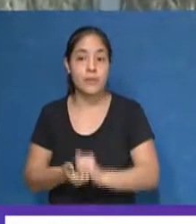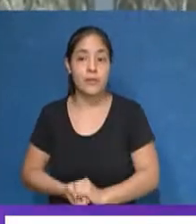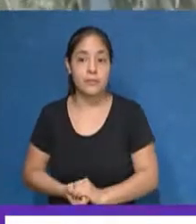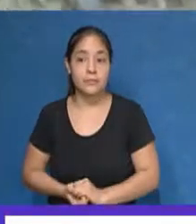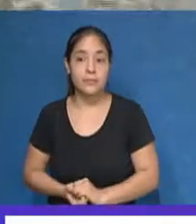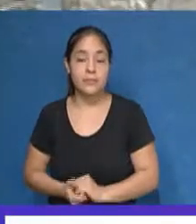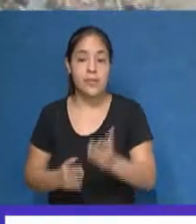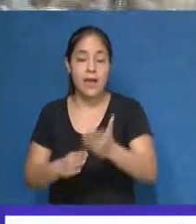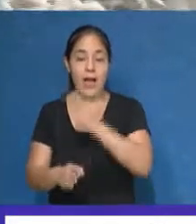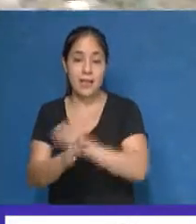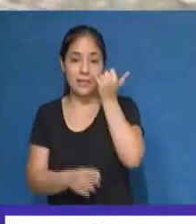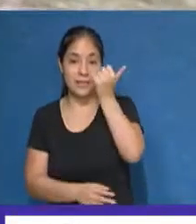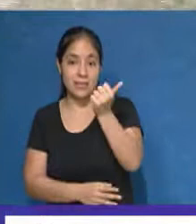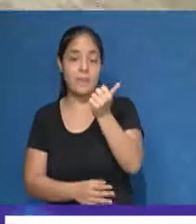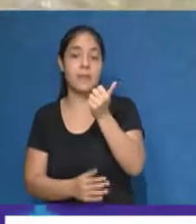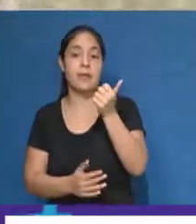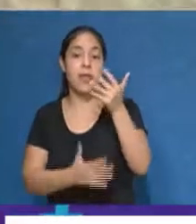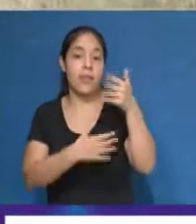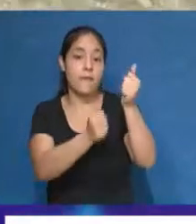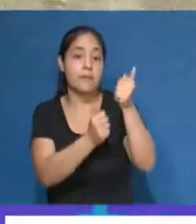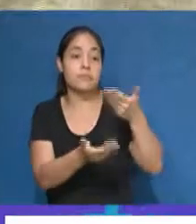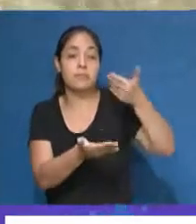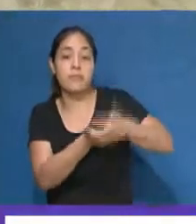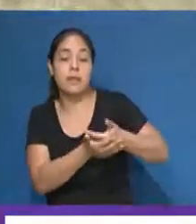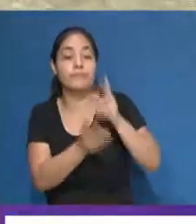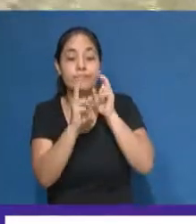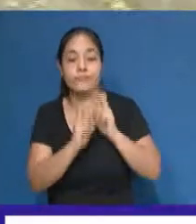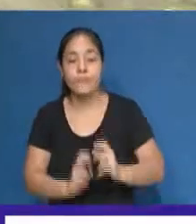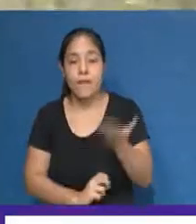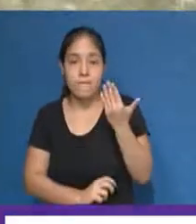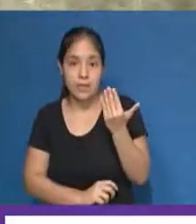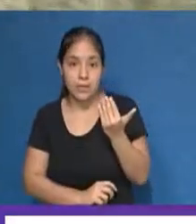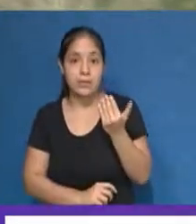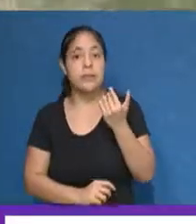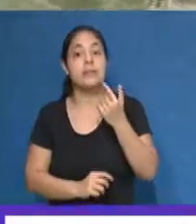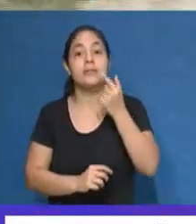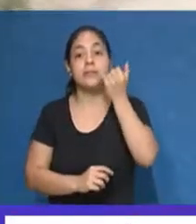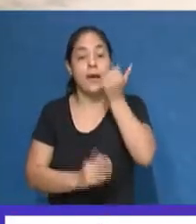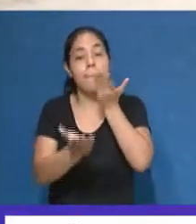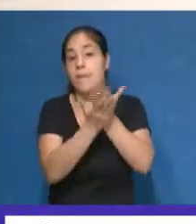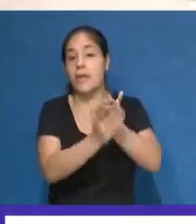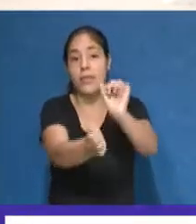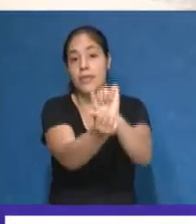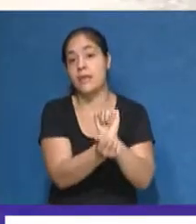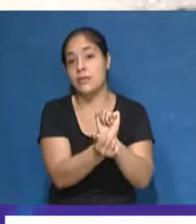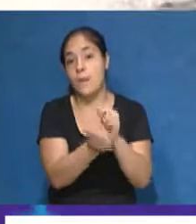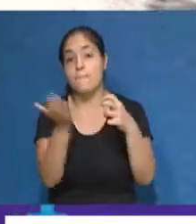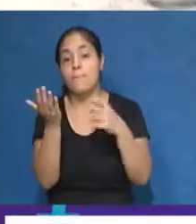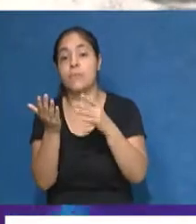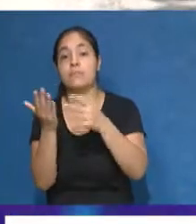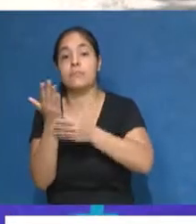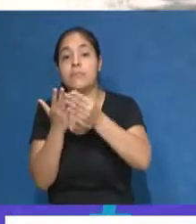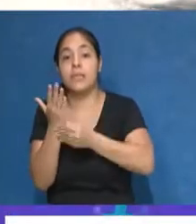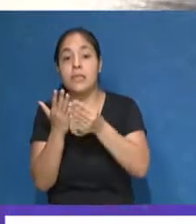un pedido anterior de la defensa y eso hay que analizarlo. Sin perjuicio de eso, estaba ordenada la detención ya por el Ministerio Fiscal de